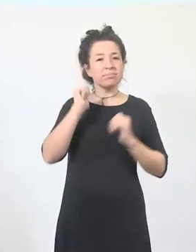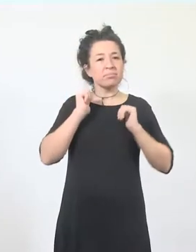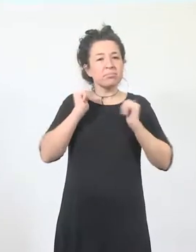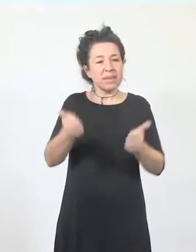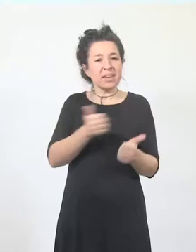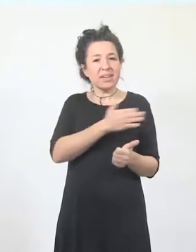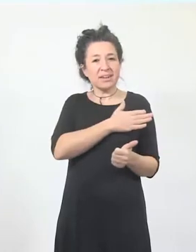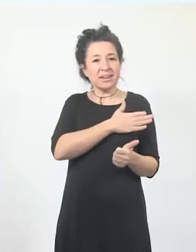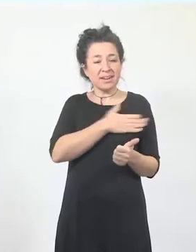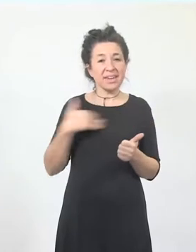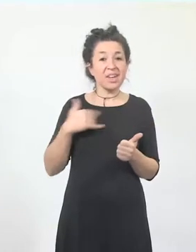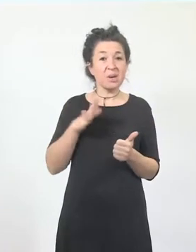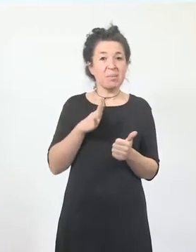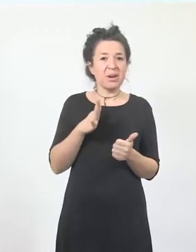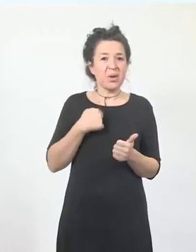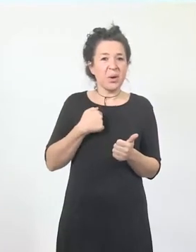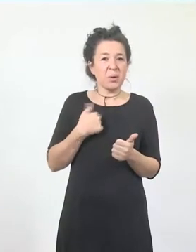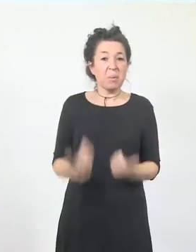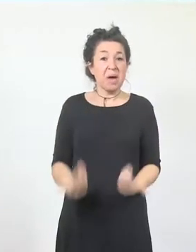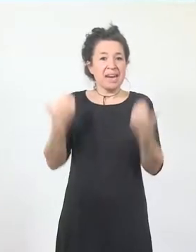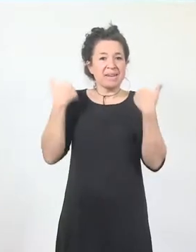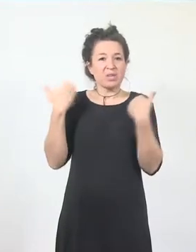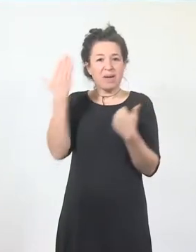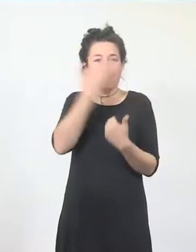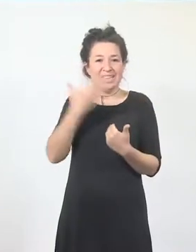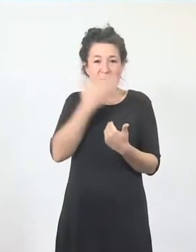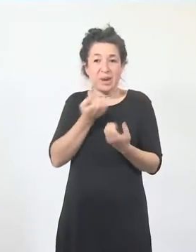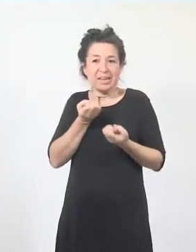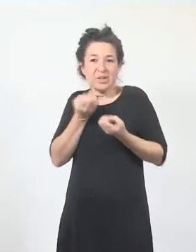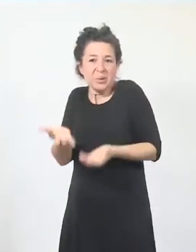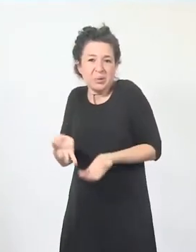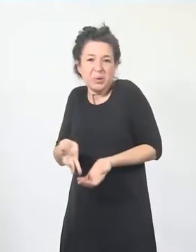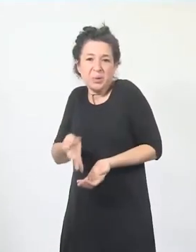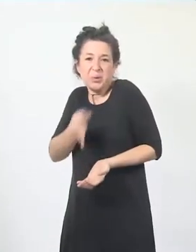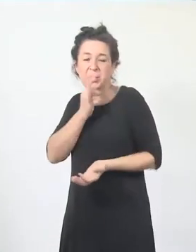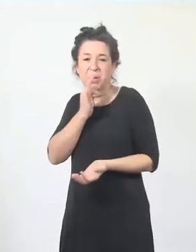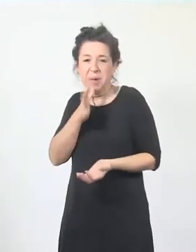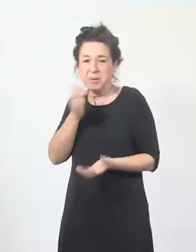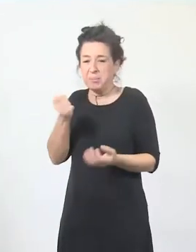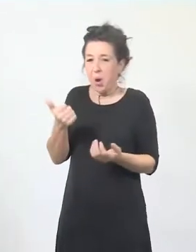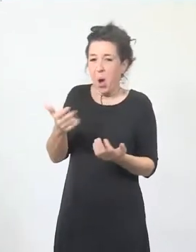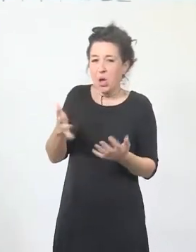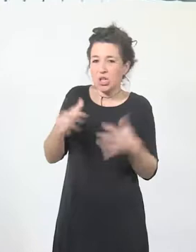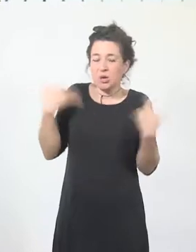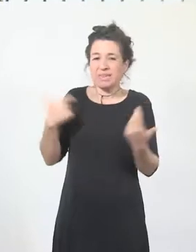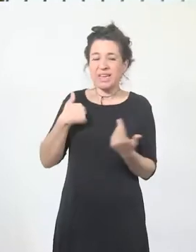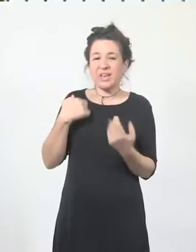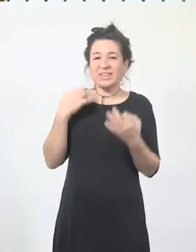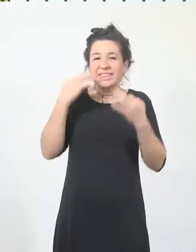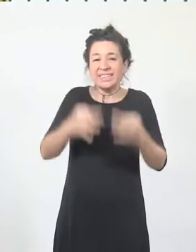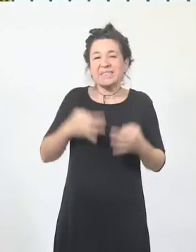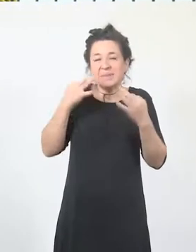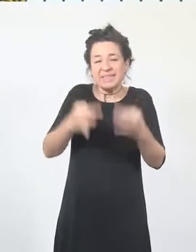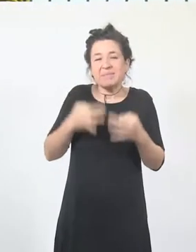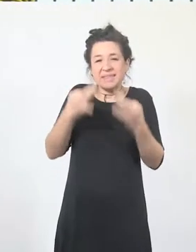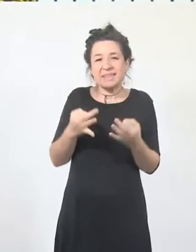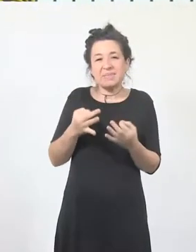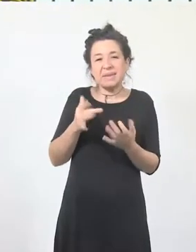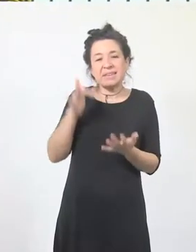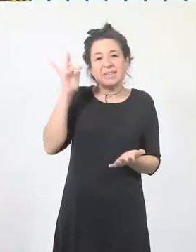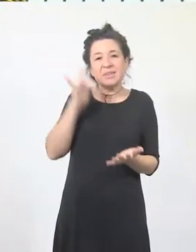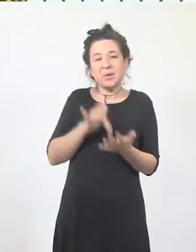yo quisiera, y esto es algo que no se lo he contado a las responsables de la escuela porque era una especie de sorpresa, yo siempre he tenido como